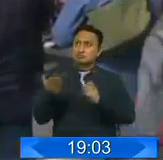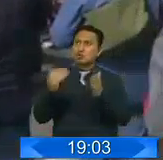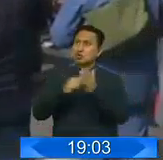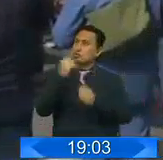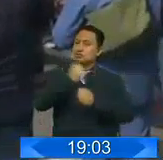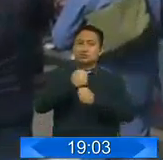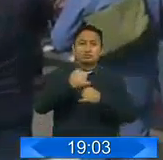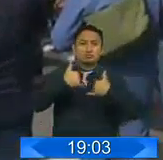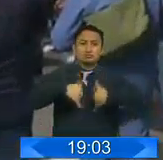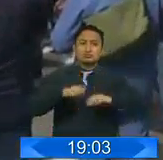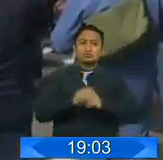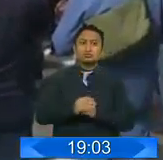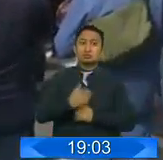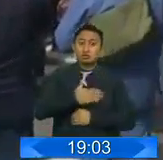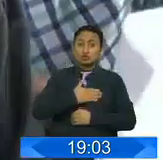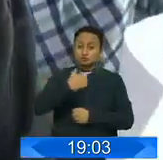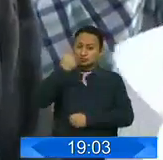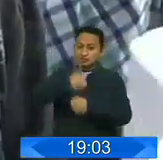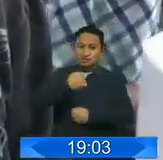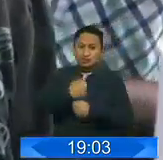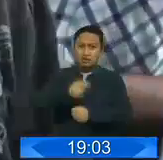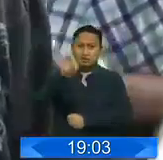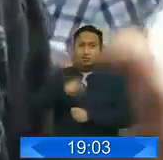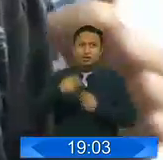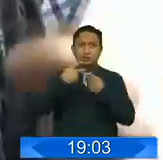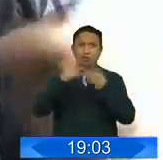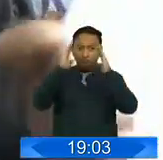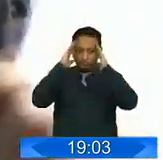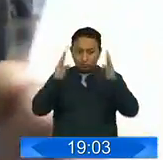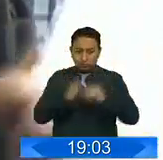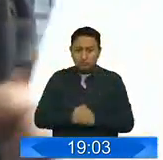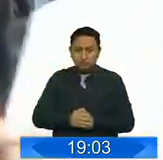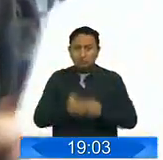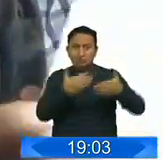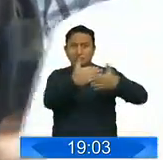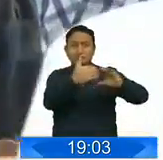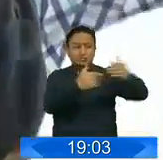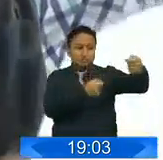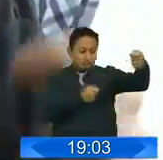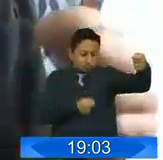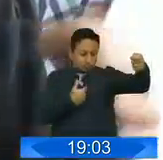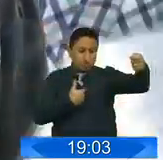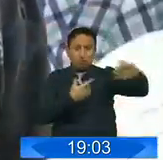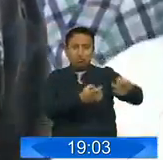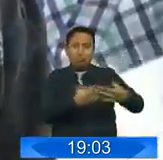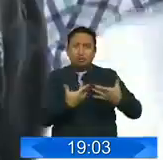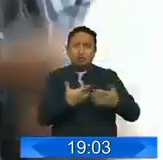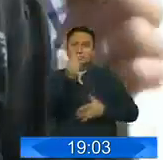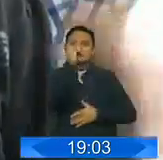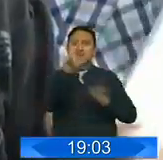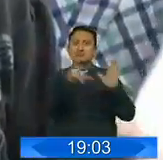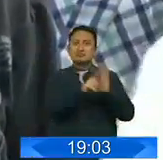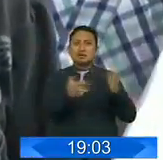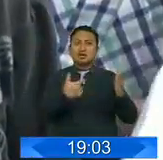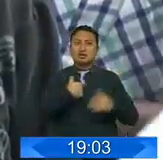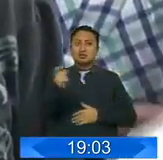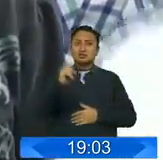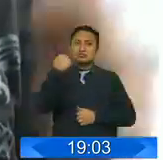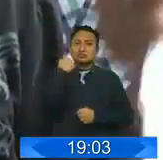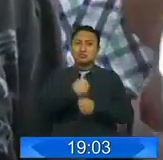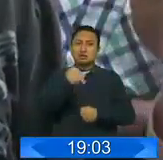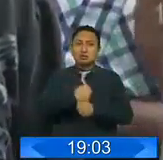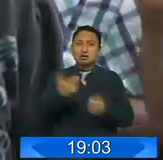funciones. Cumpliendo con mi trabajo, atendiendo al público, y me llega este cese de funciones ilegal. Necesito mi